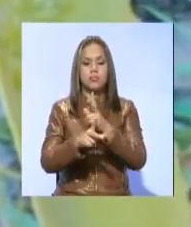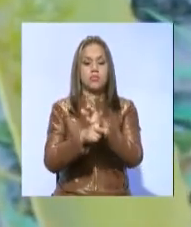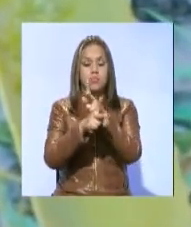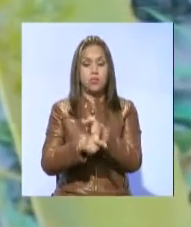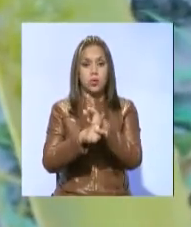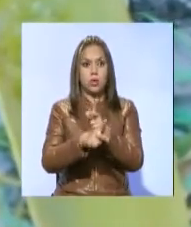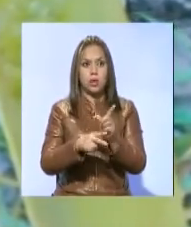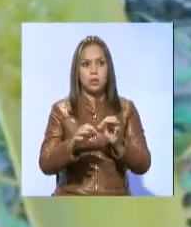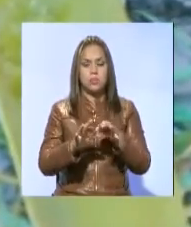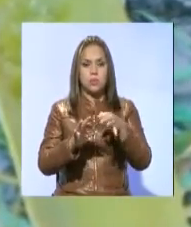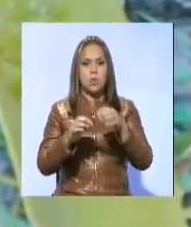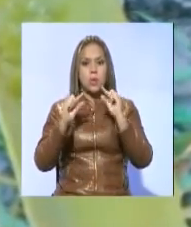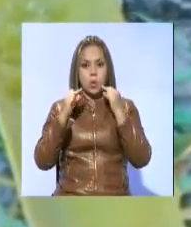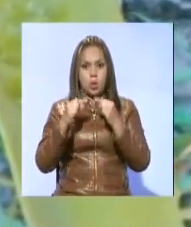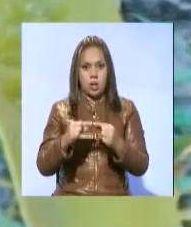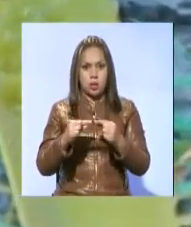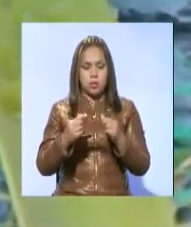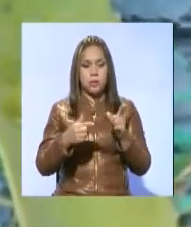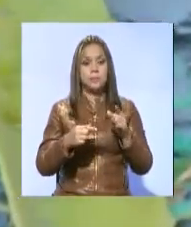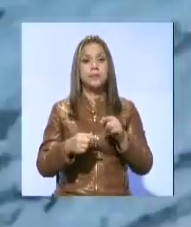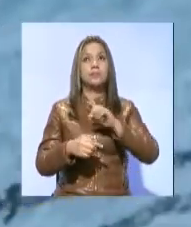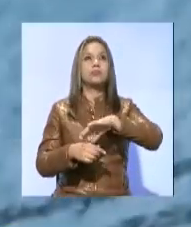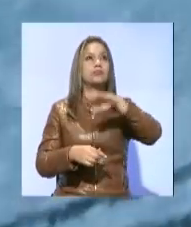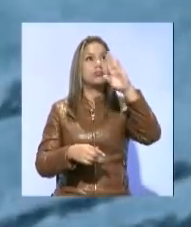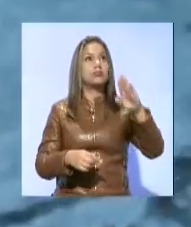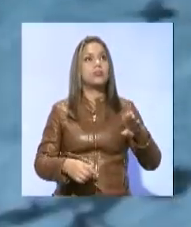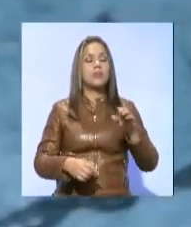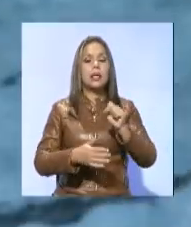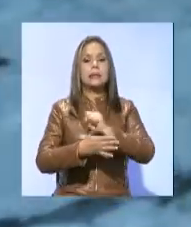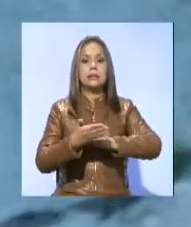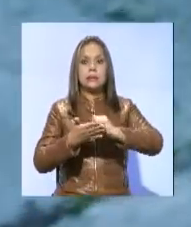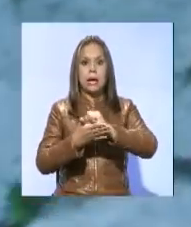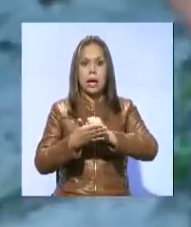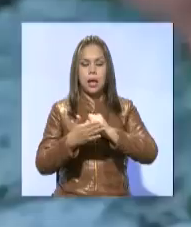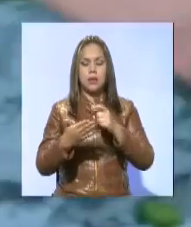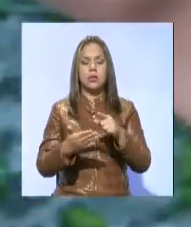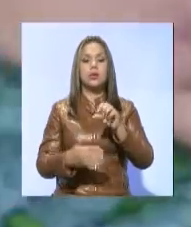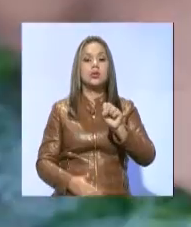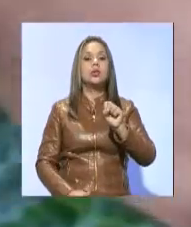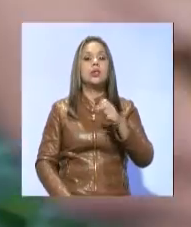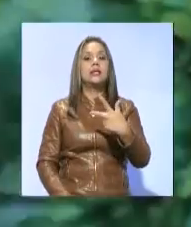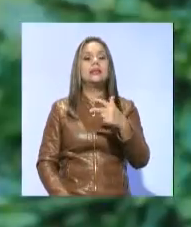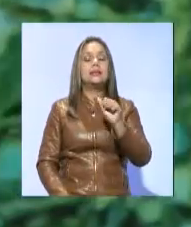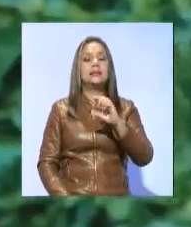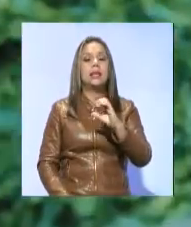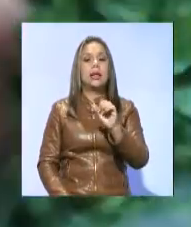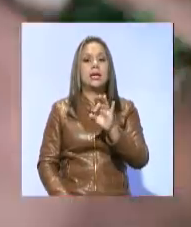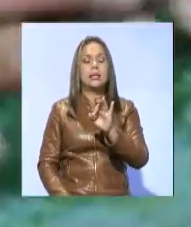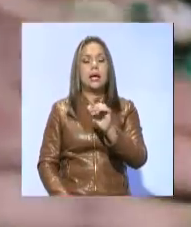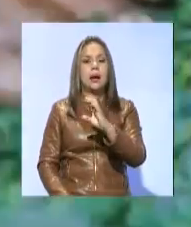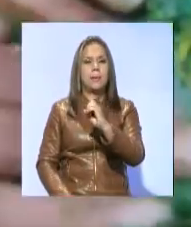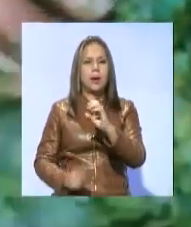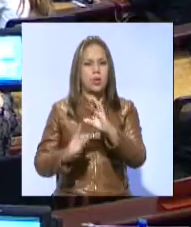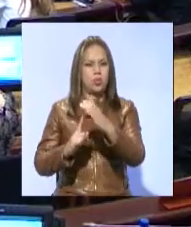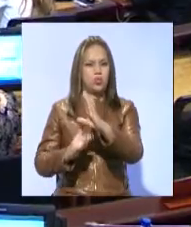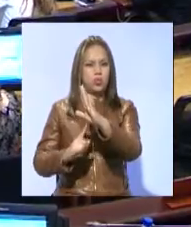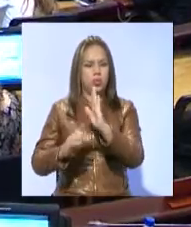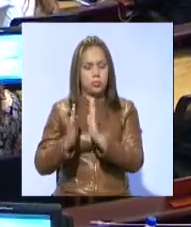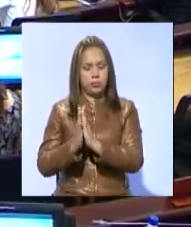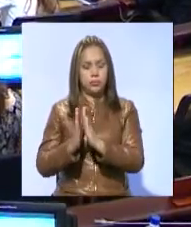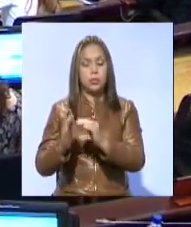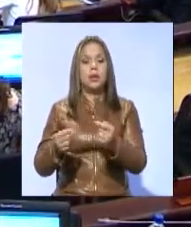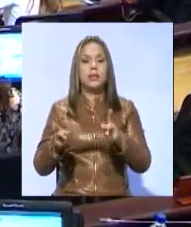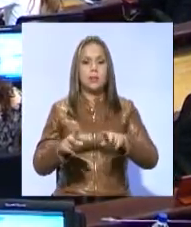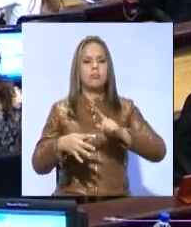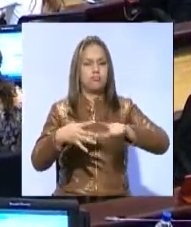por este pueblo quichua, como el Cerro Sagrado Teligote, Chacanapamba, en donde se realiza el ciclo del Corpus, la colina Quinchiurco,